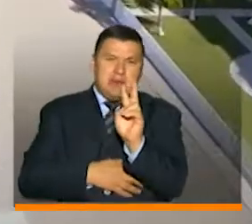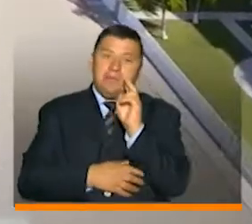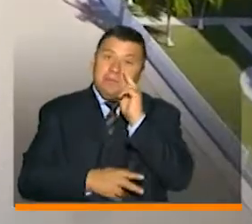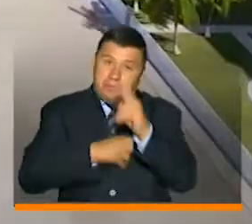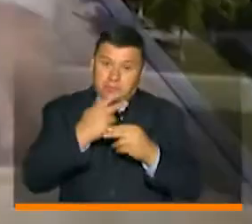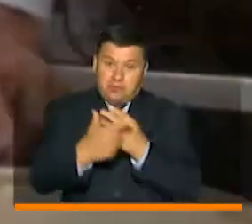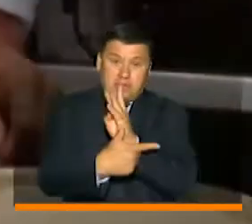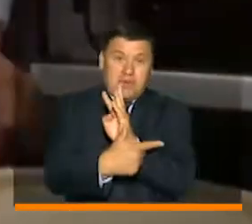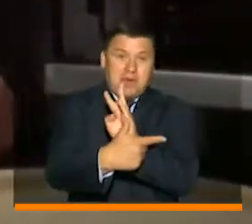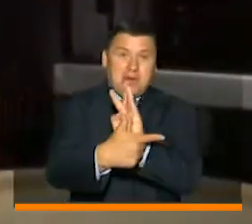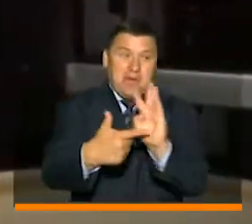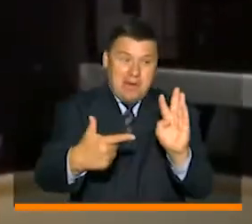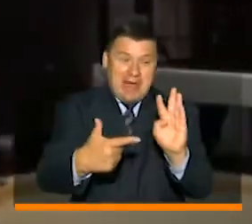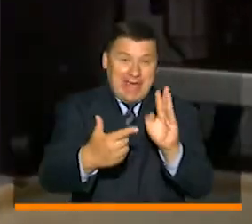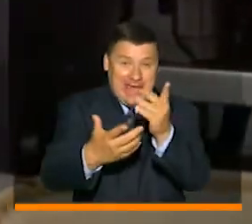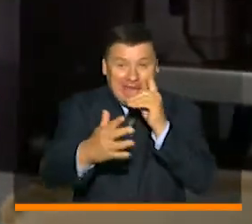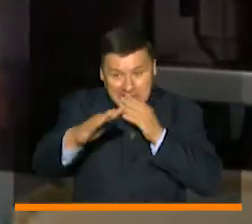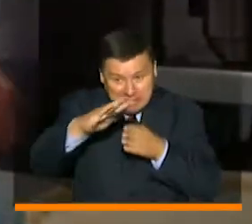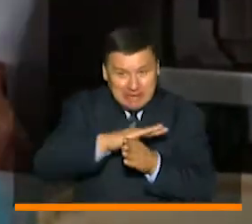página